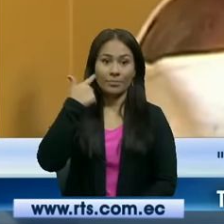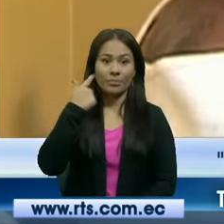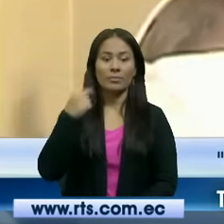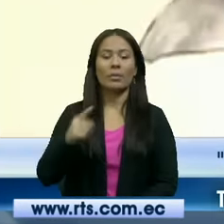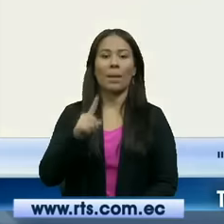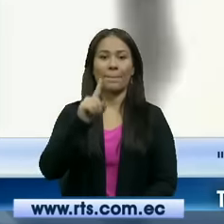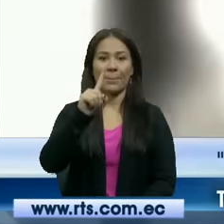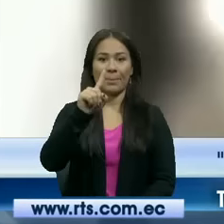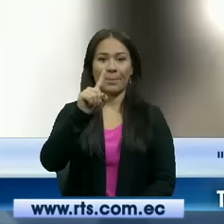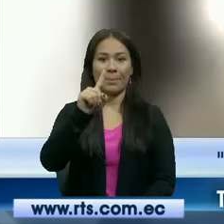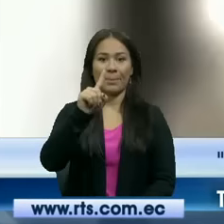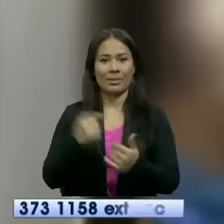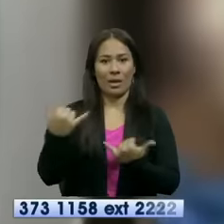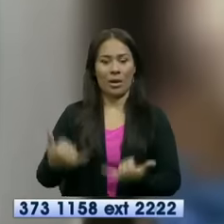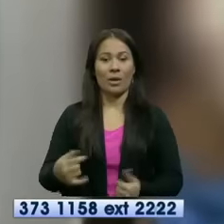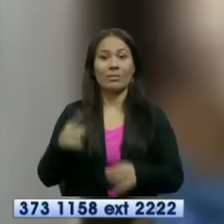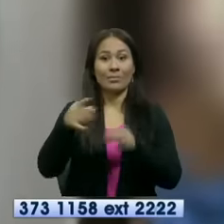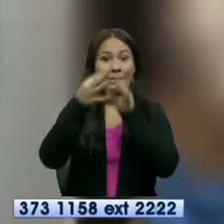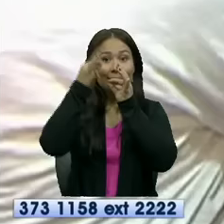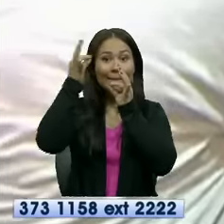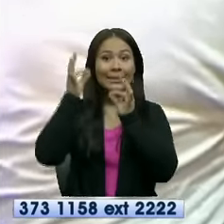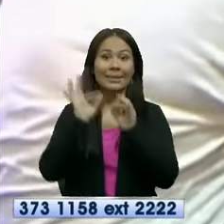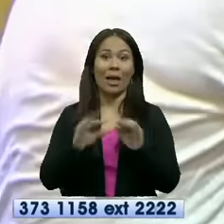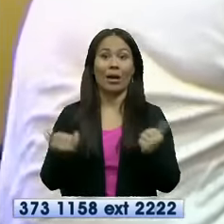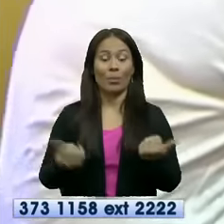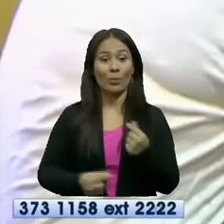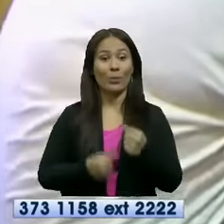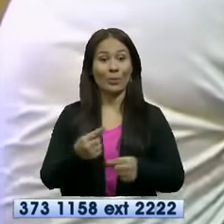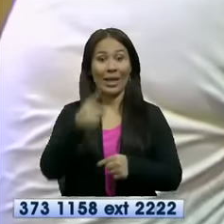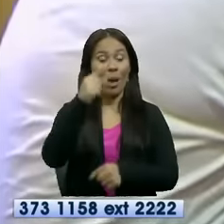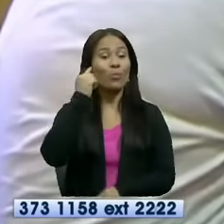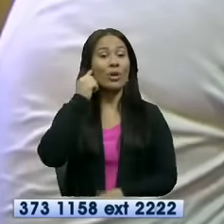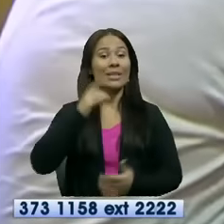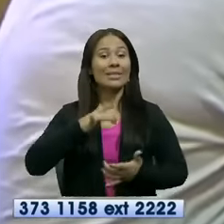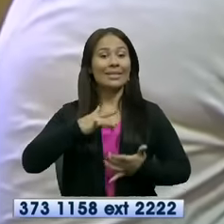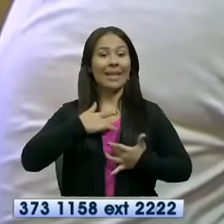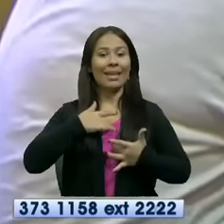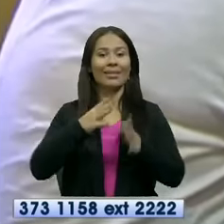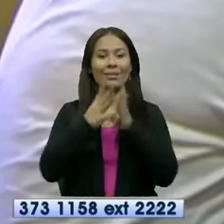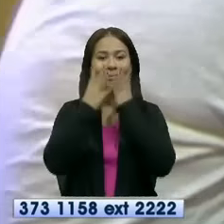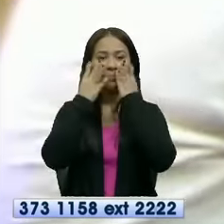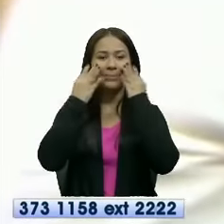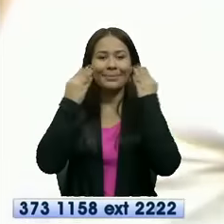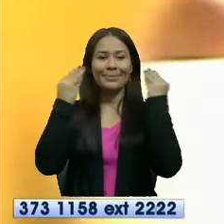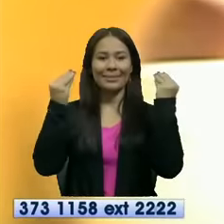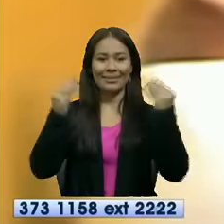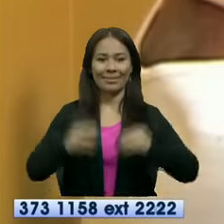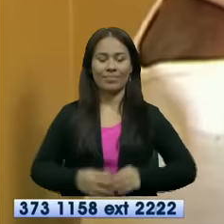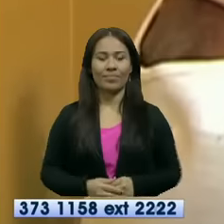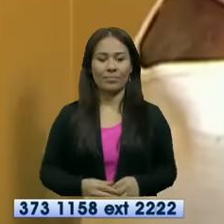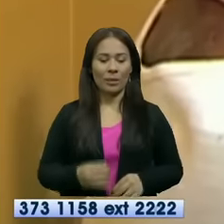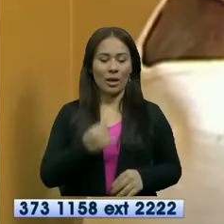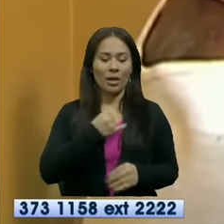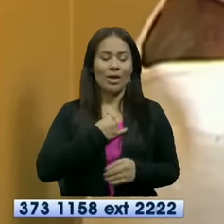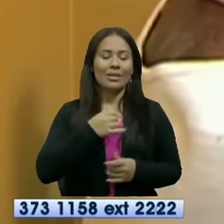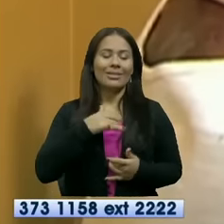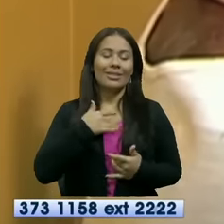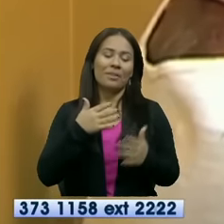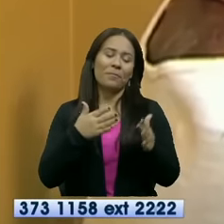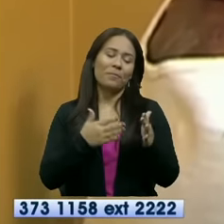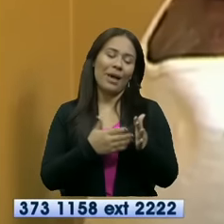a la primera. Con este tratamiento integral, Flor siente que recobra las esperanzas. Sentí paz, una